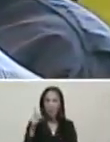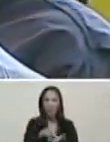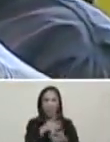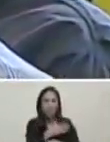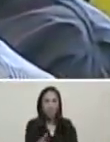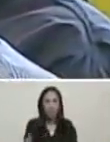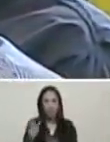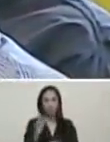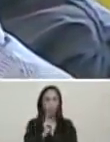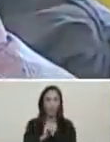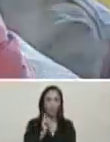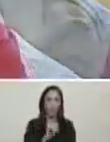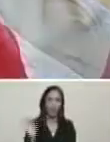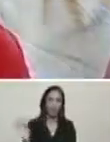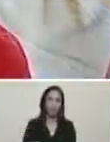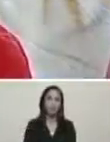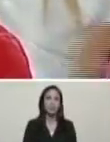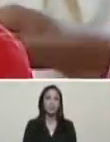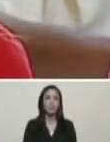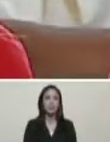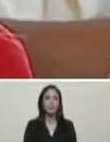Mentira, mentira, mentira.